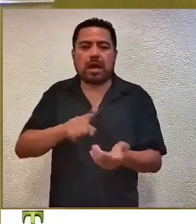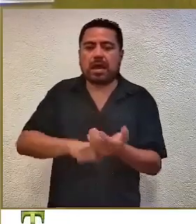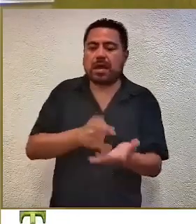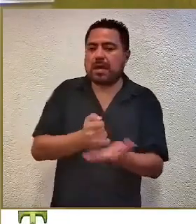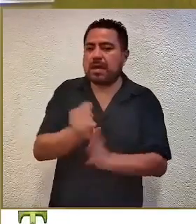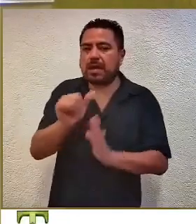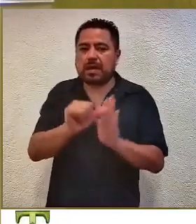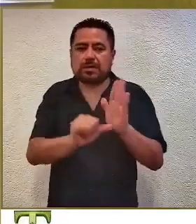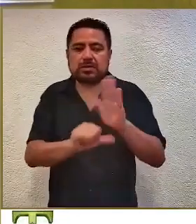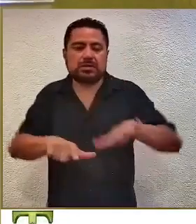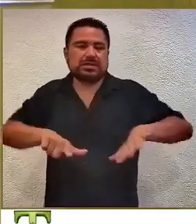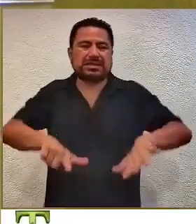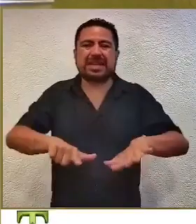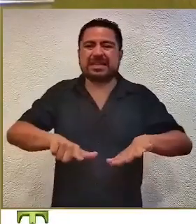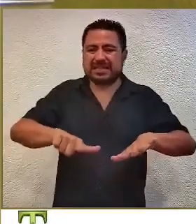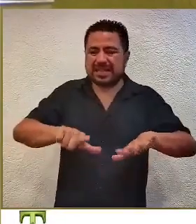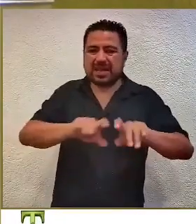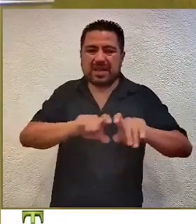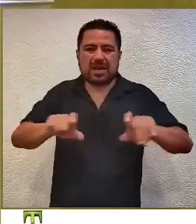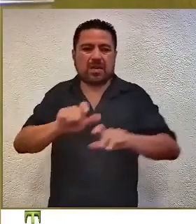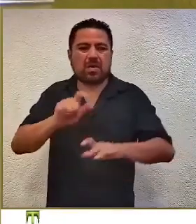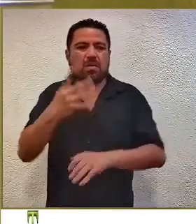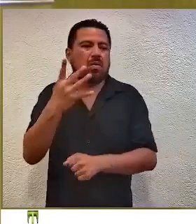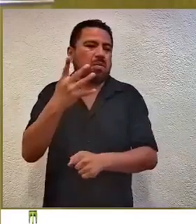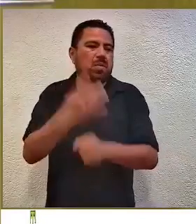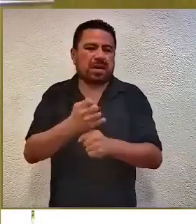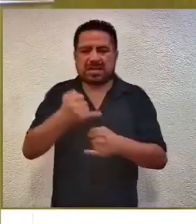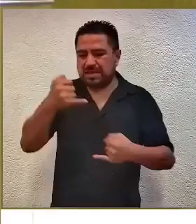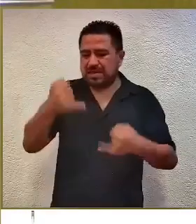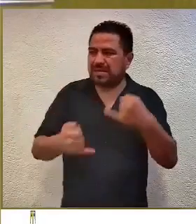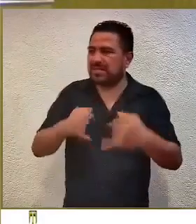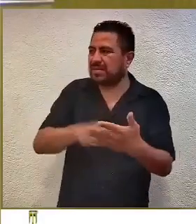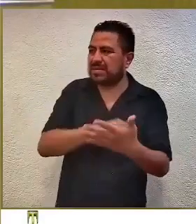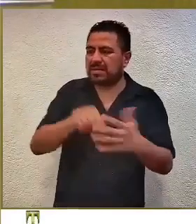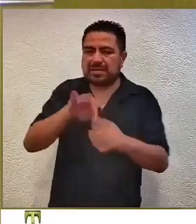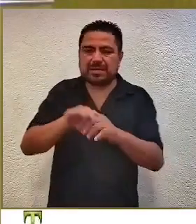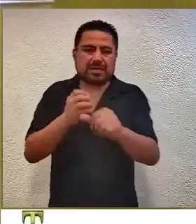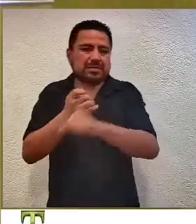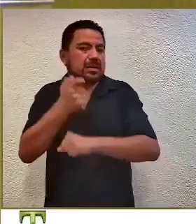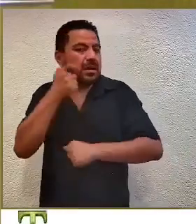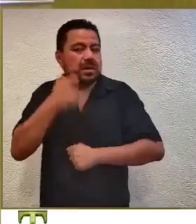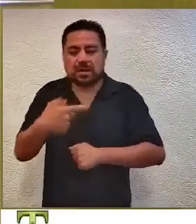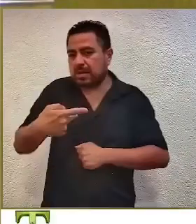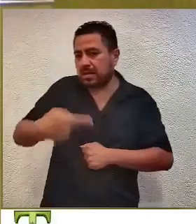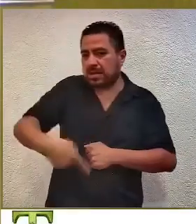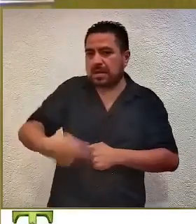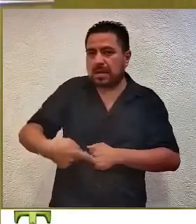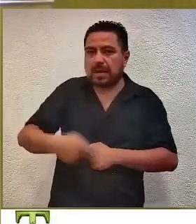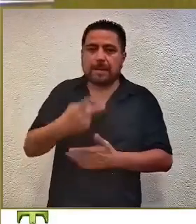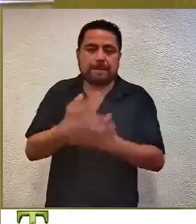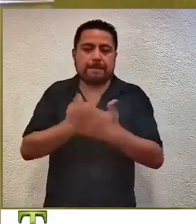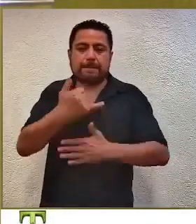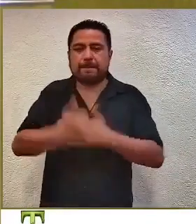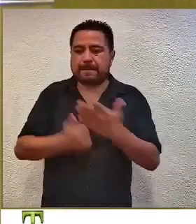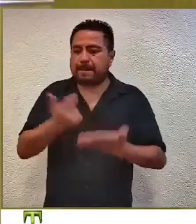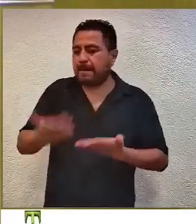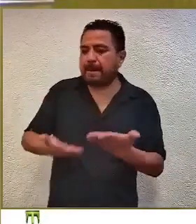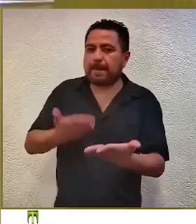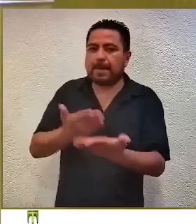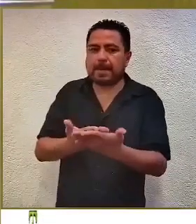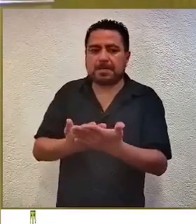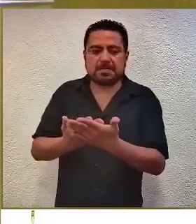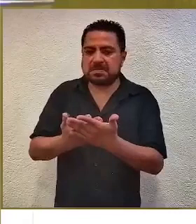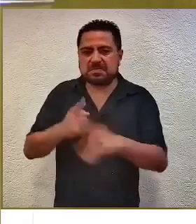artículo 17, fracción cuarta de la Ley Orgánica del Tribunal Electoral del Estado de Guerrero, el proyecto propuesto es